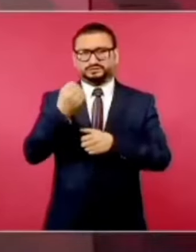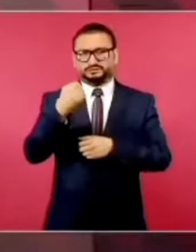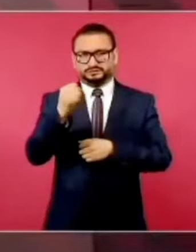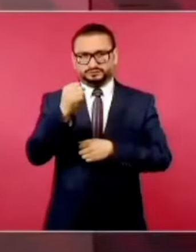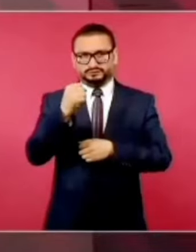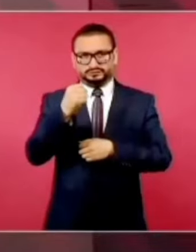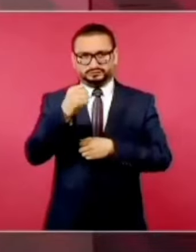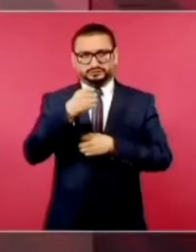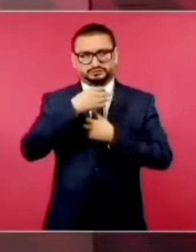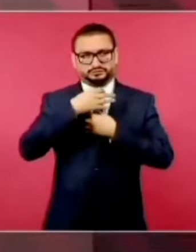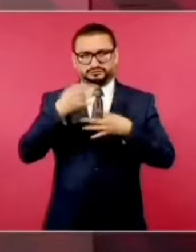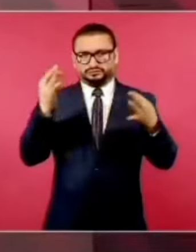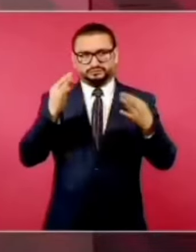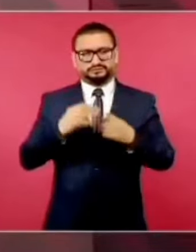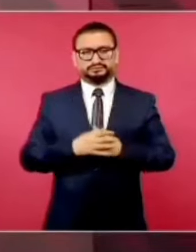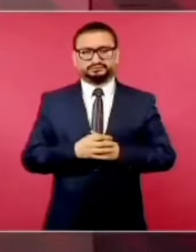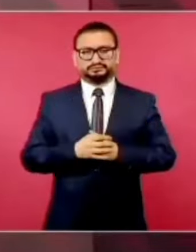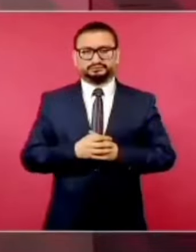1 de septiembre. Y